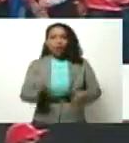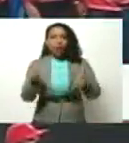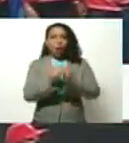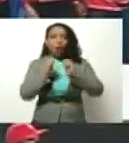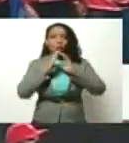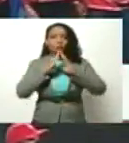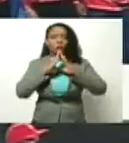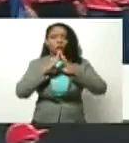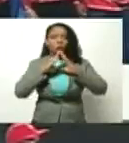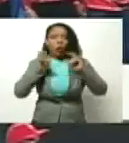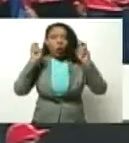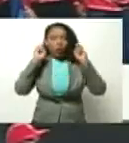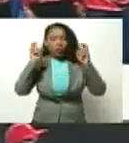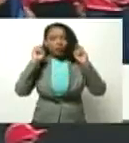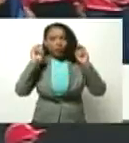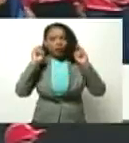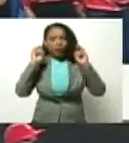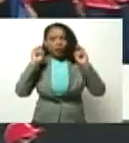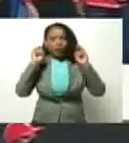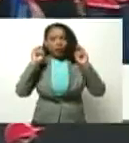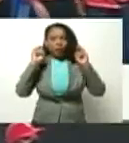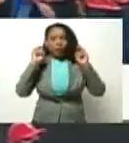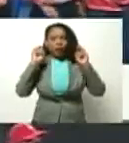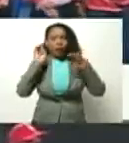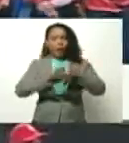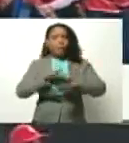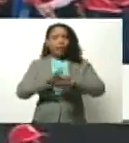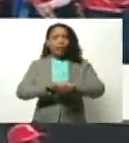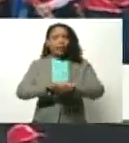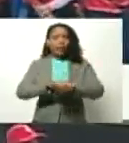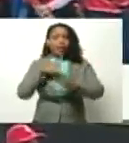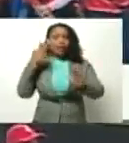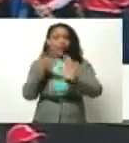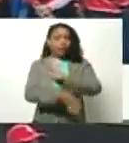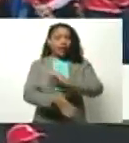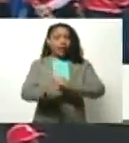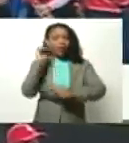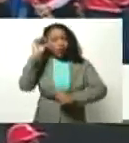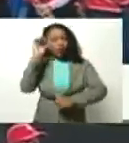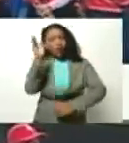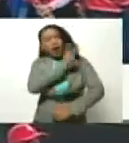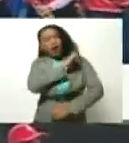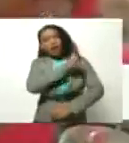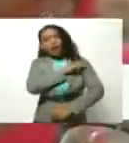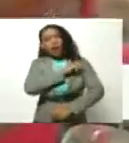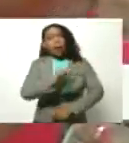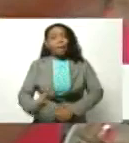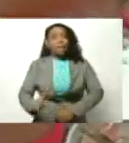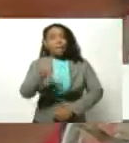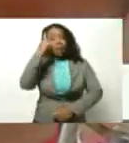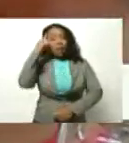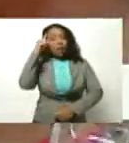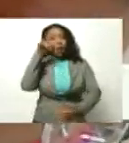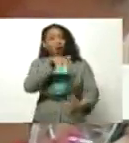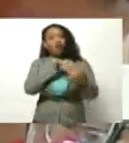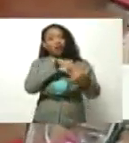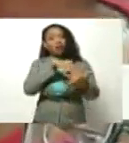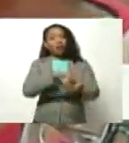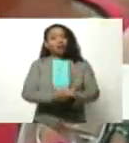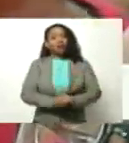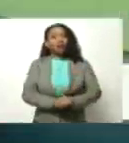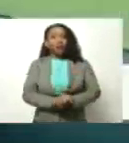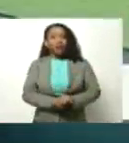todas las las consecuencias que significa ser jefe un jefe es el primero en la batalla